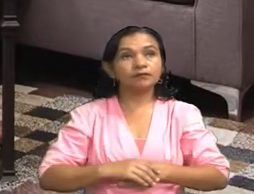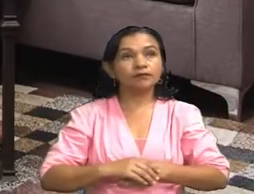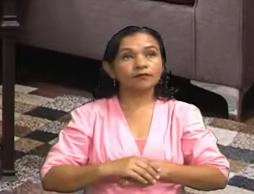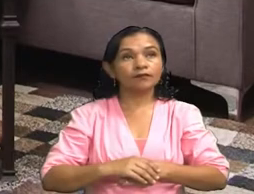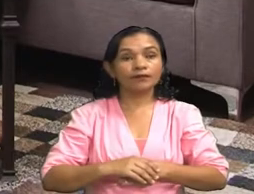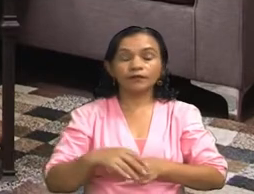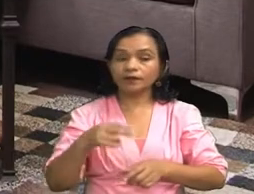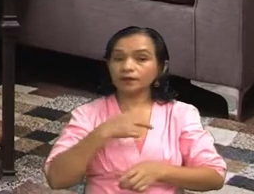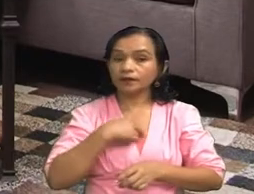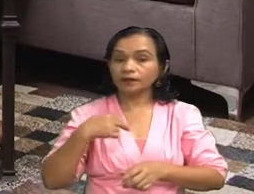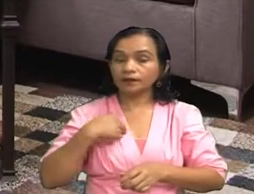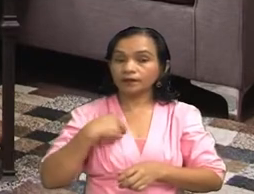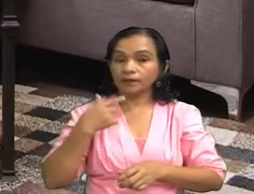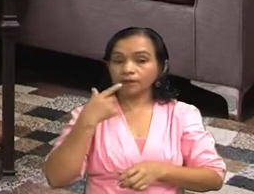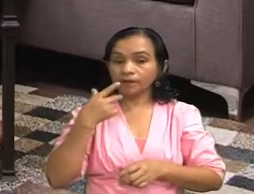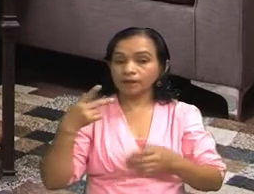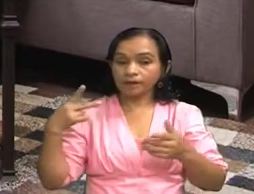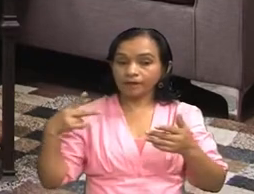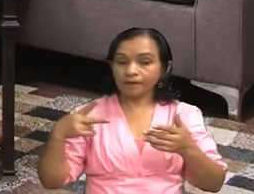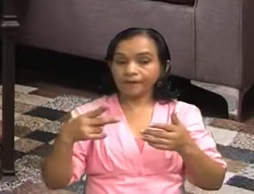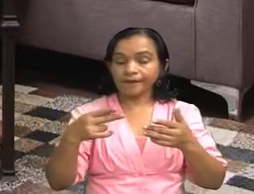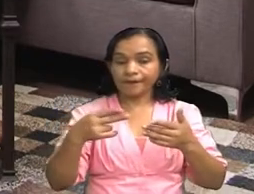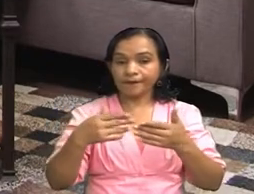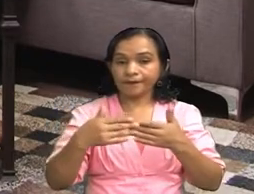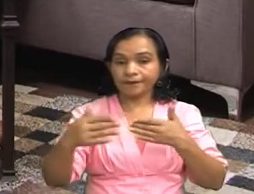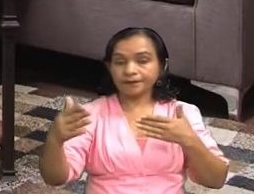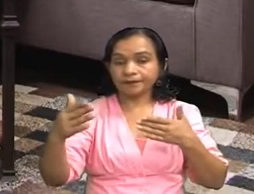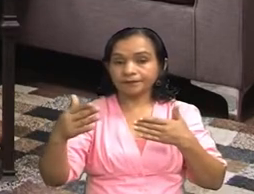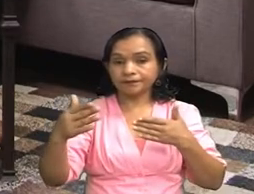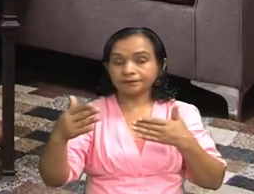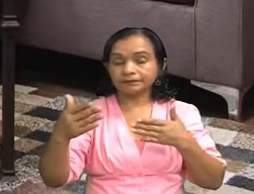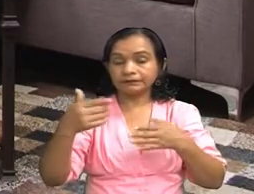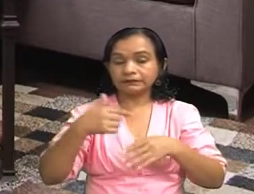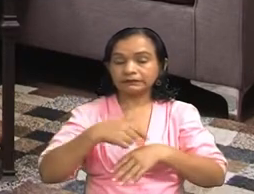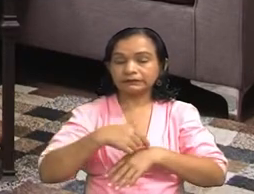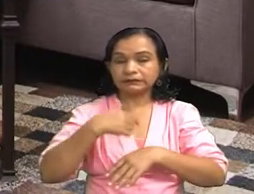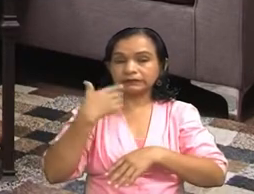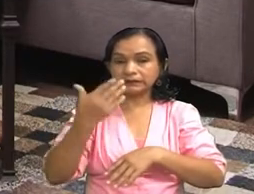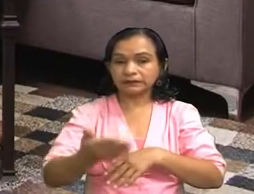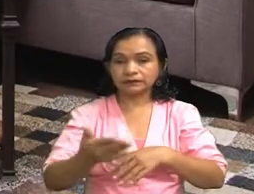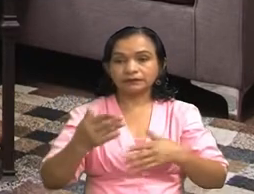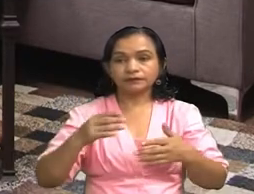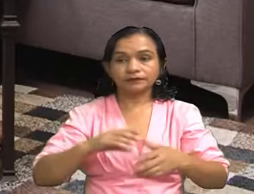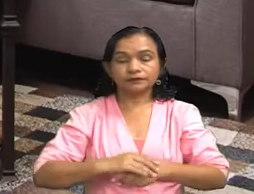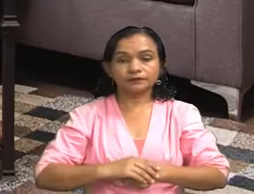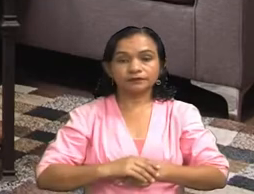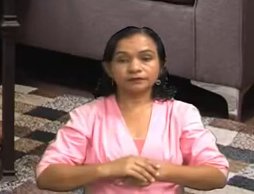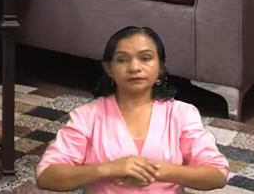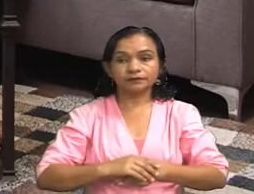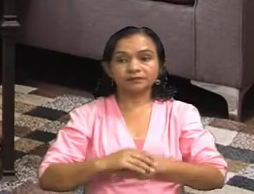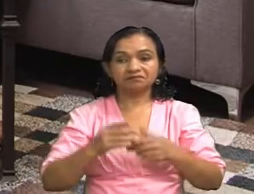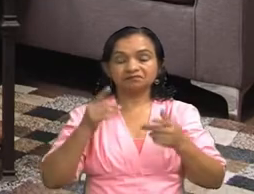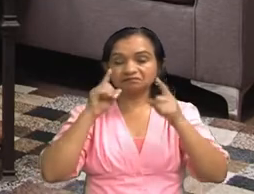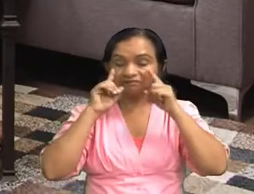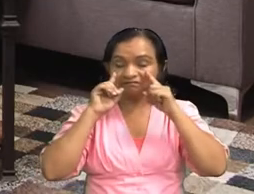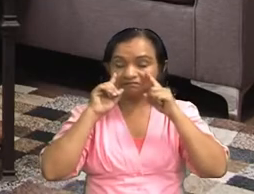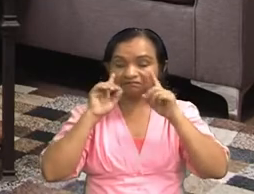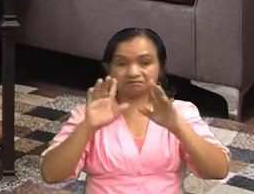romper un hilo. Un hilo de atraso, un hilo de descuido,